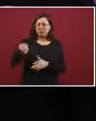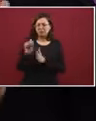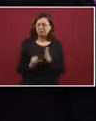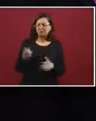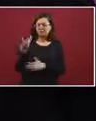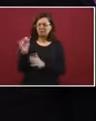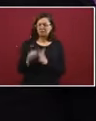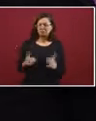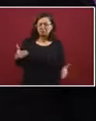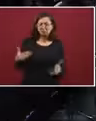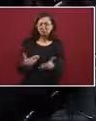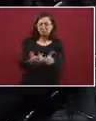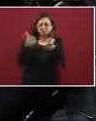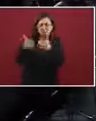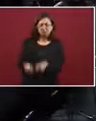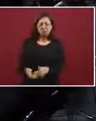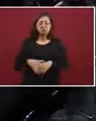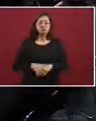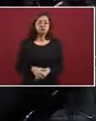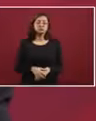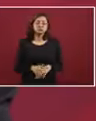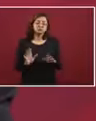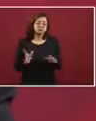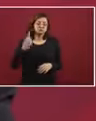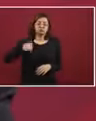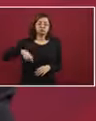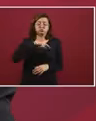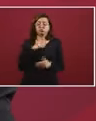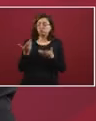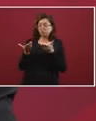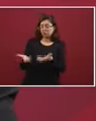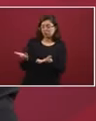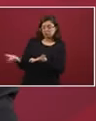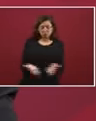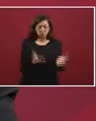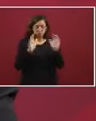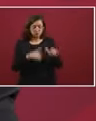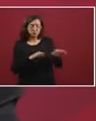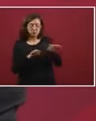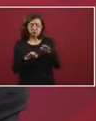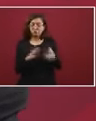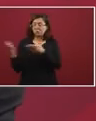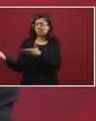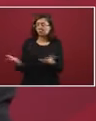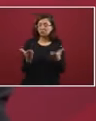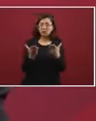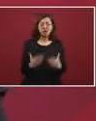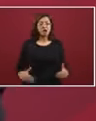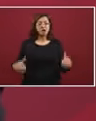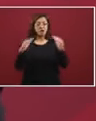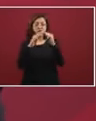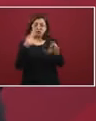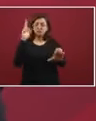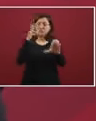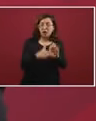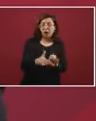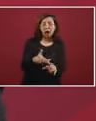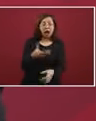tres meses ahí. Pues nosotros nuestra obligación es ofrecerles empleo, lo estamos haciendo, ofrecerles albergue, ya lo montamos, pero no